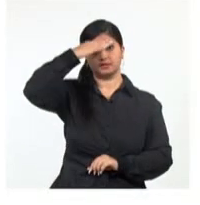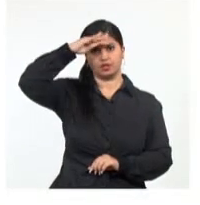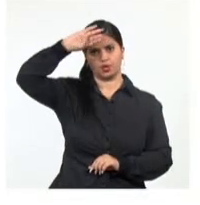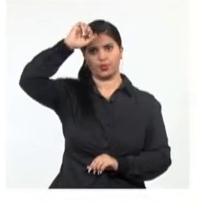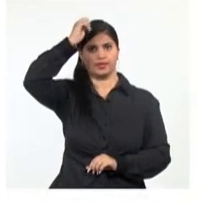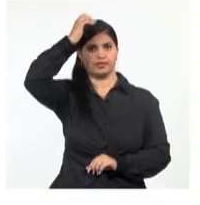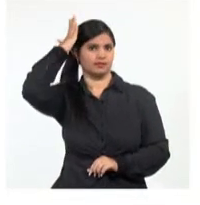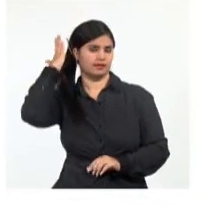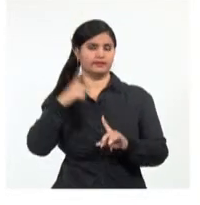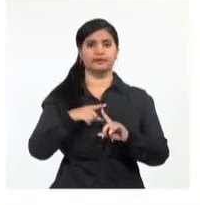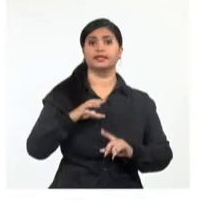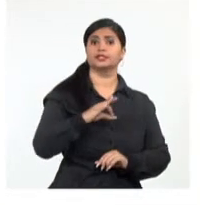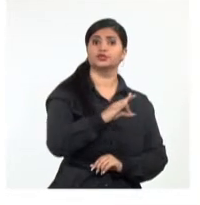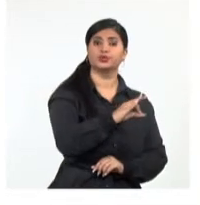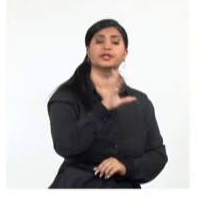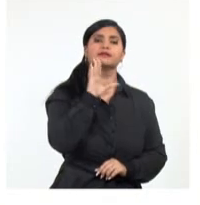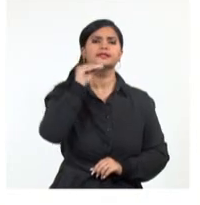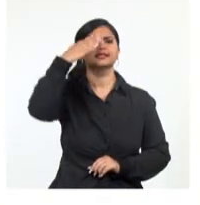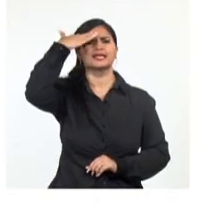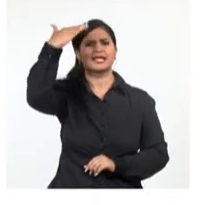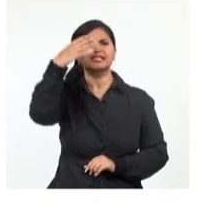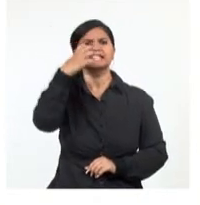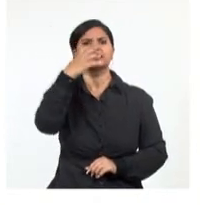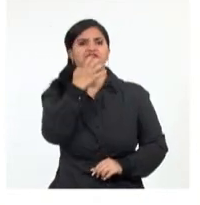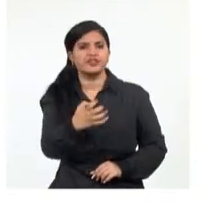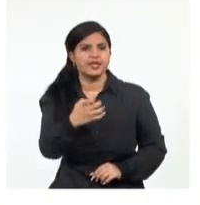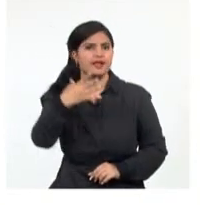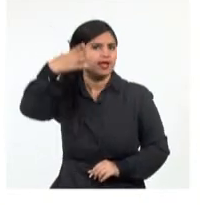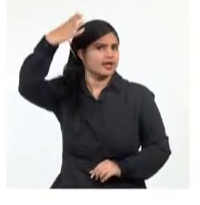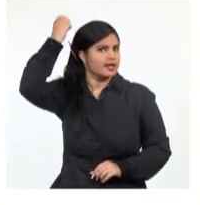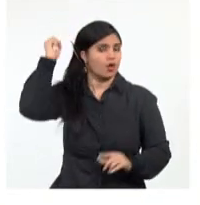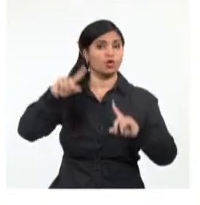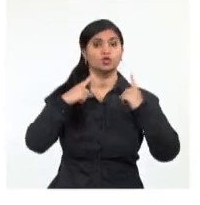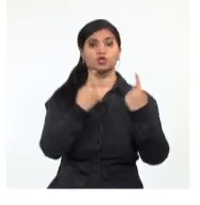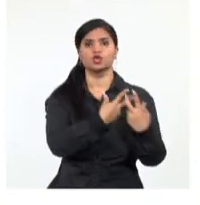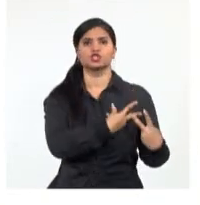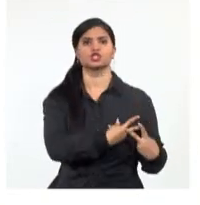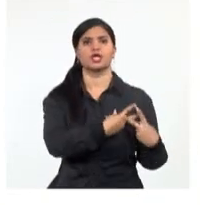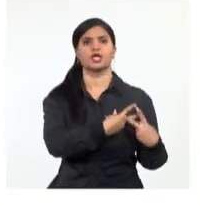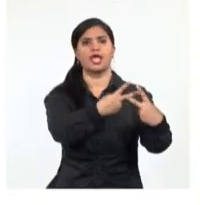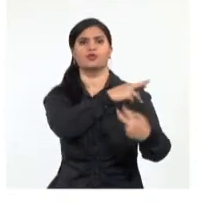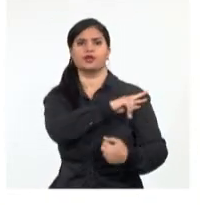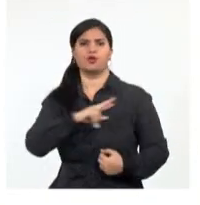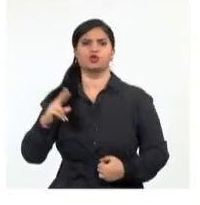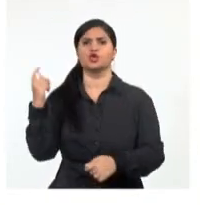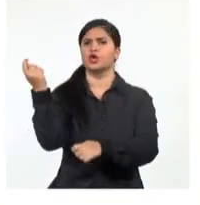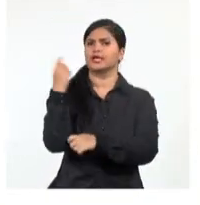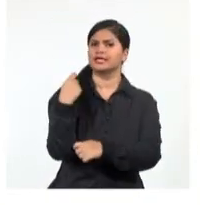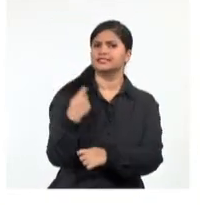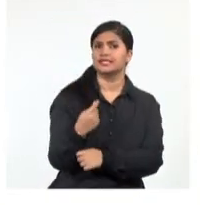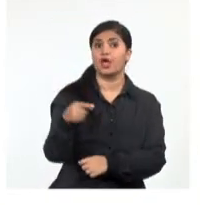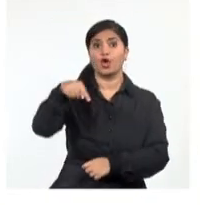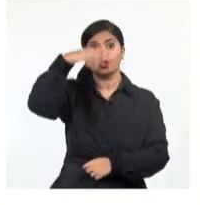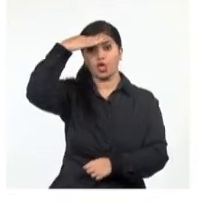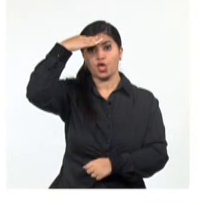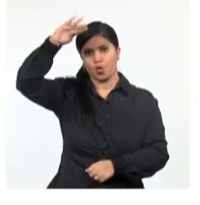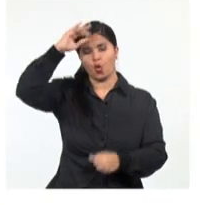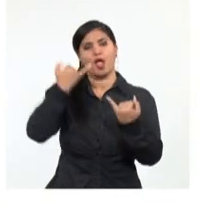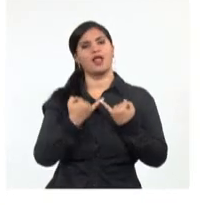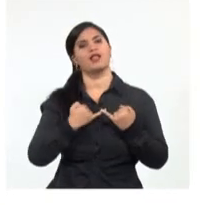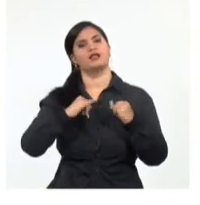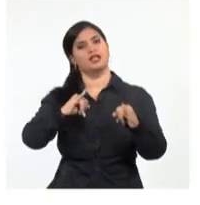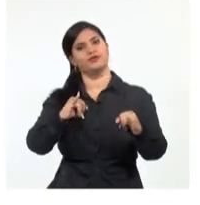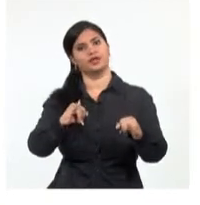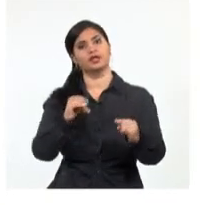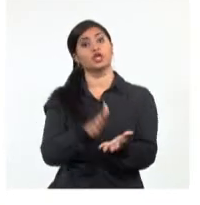a Fidel a Raúl y a la generación histórica por toda la fuerza de la que nos nutre esa hermosa Revolución que ustedes forjaron y que